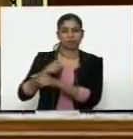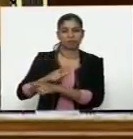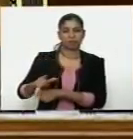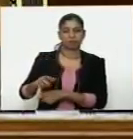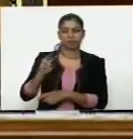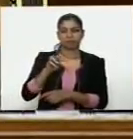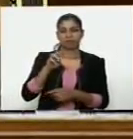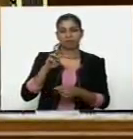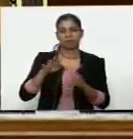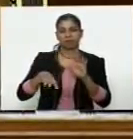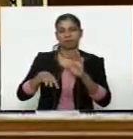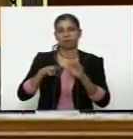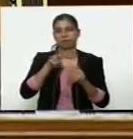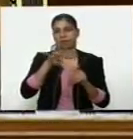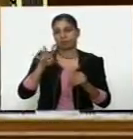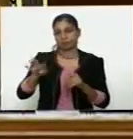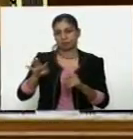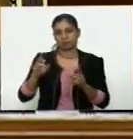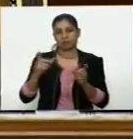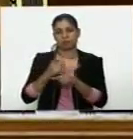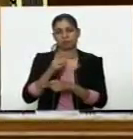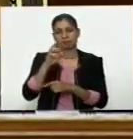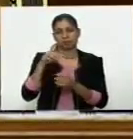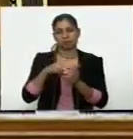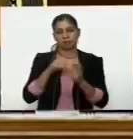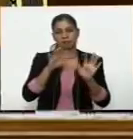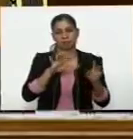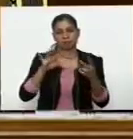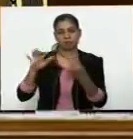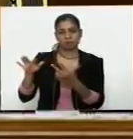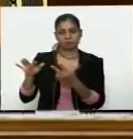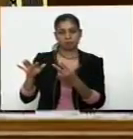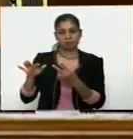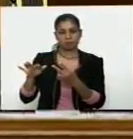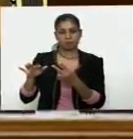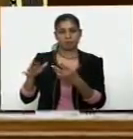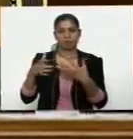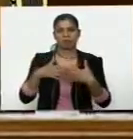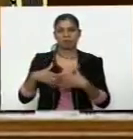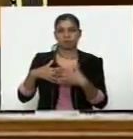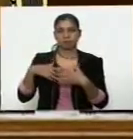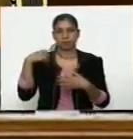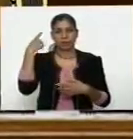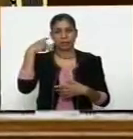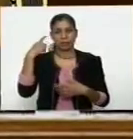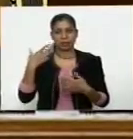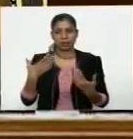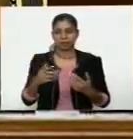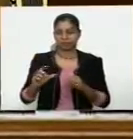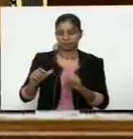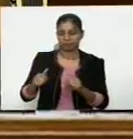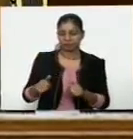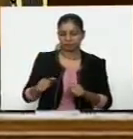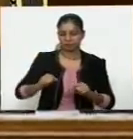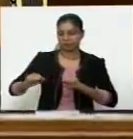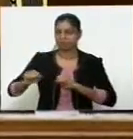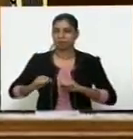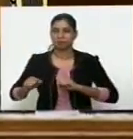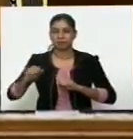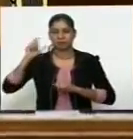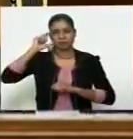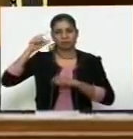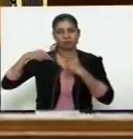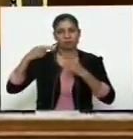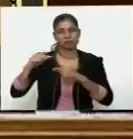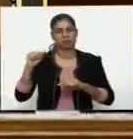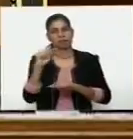del 24 de agosto de 2017, es cuando ya el imperio se vuelve loco y empieza prácticamente a diario